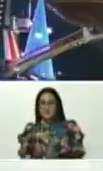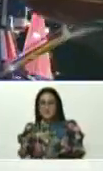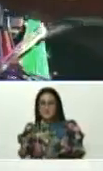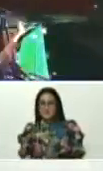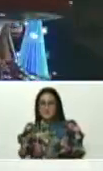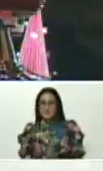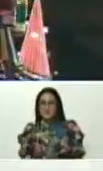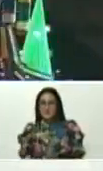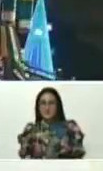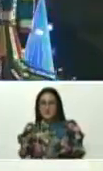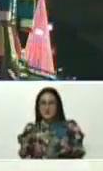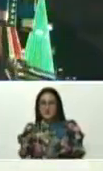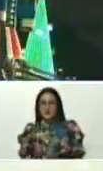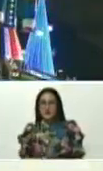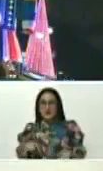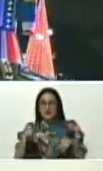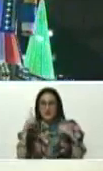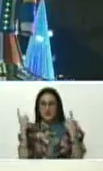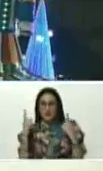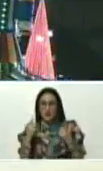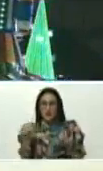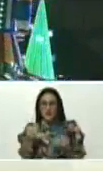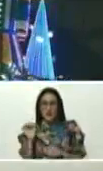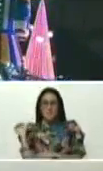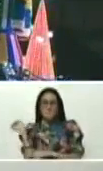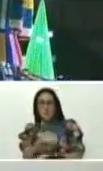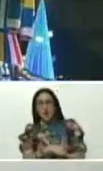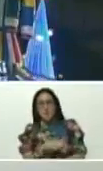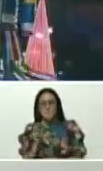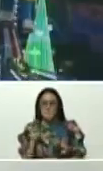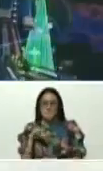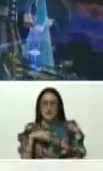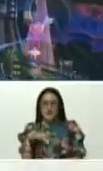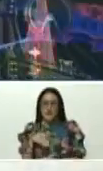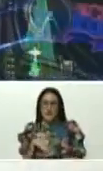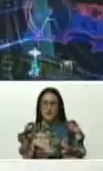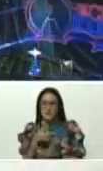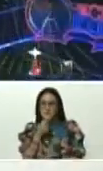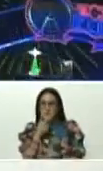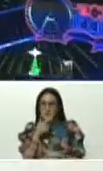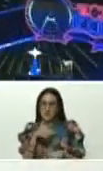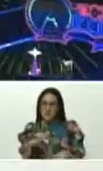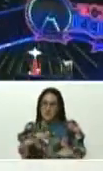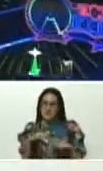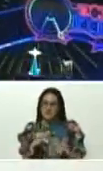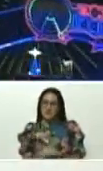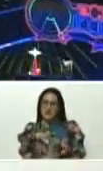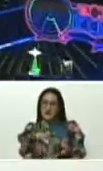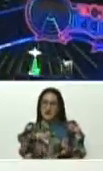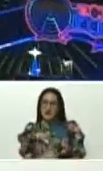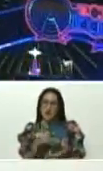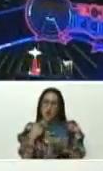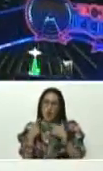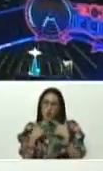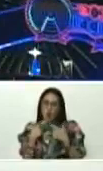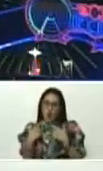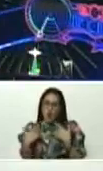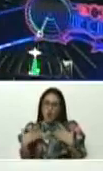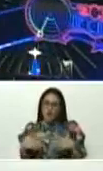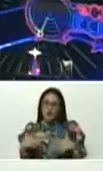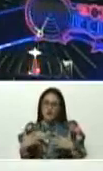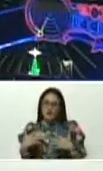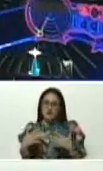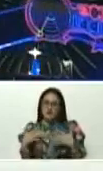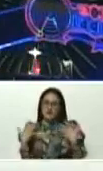La Guaira le da cuatro patadas a Miami en belleza, en colorido, y